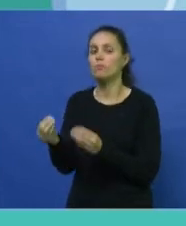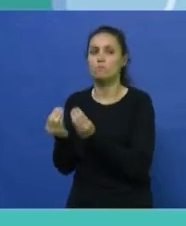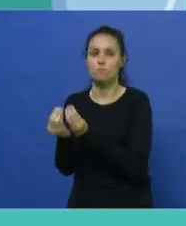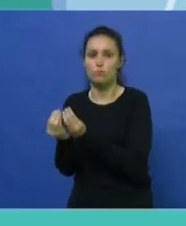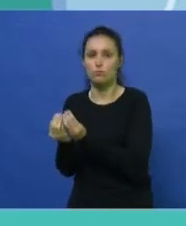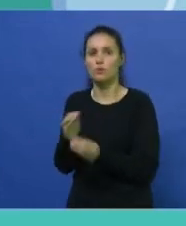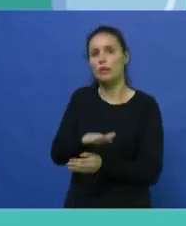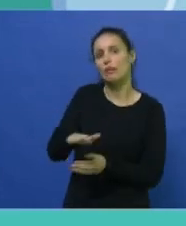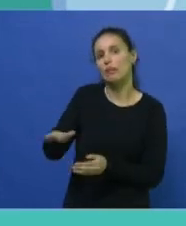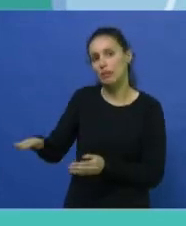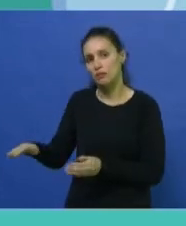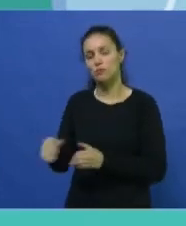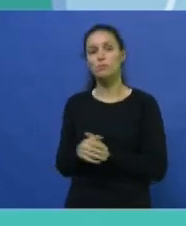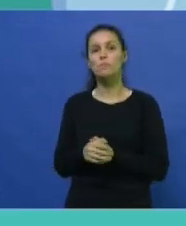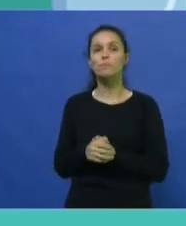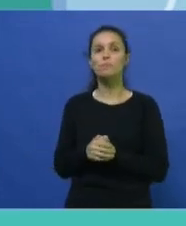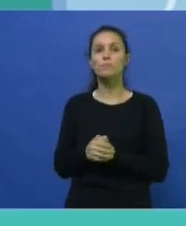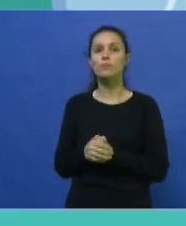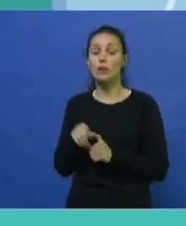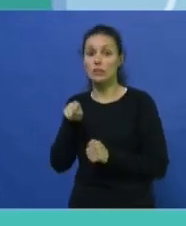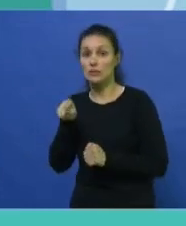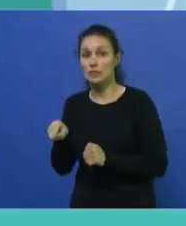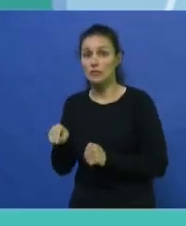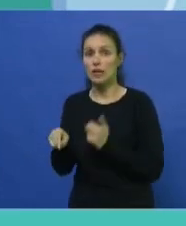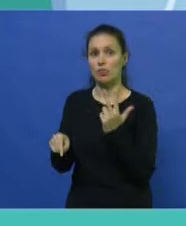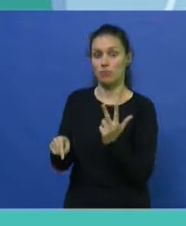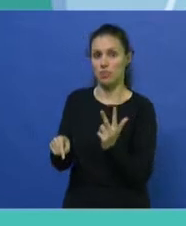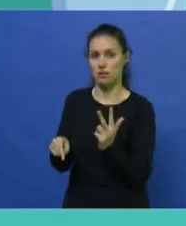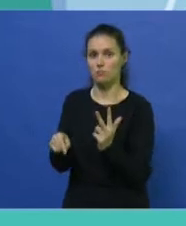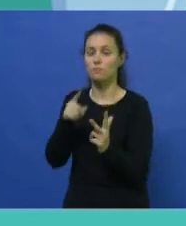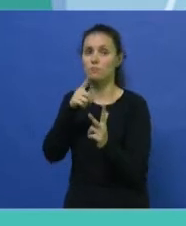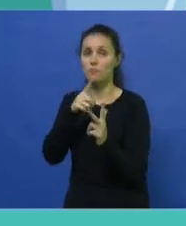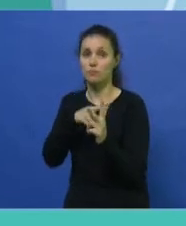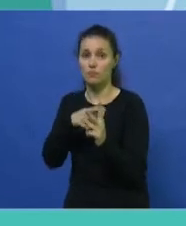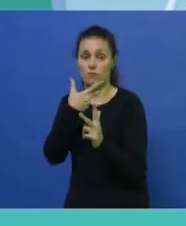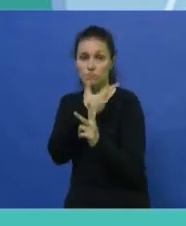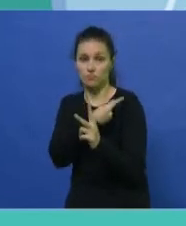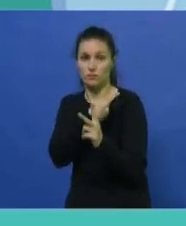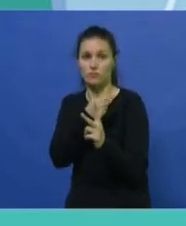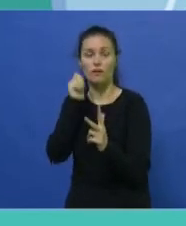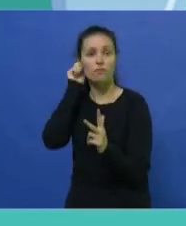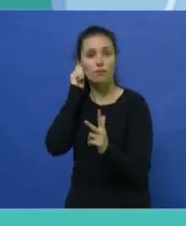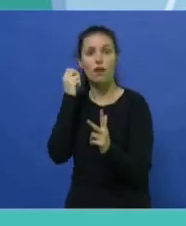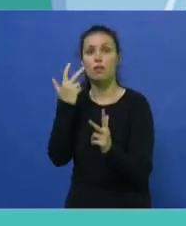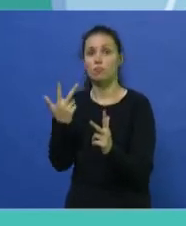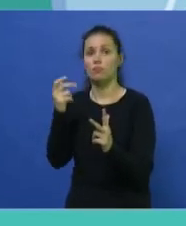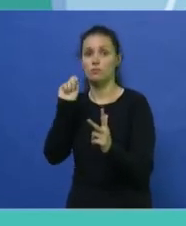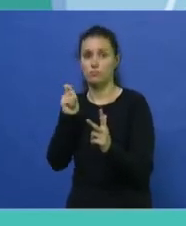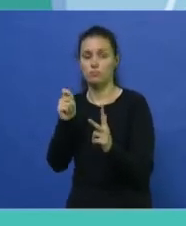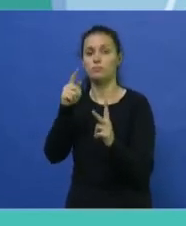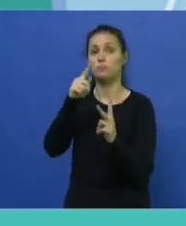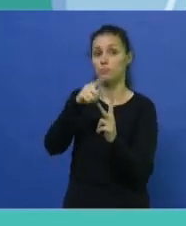en los chicos anti meningococo lleva a tres dosis la primera vacuna debe colocarse a los tres meses la segunda a los cinco meses